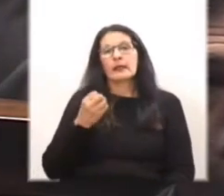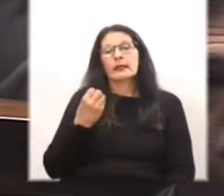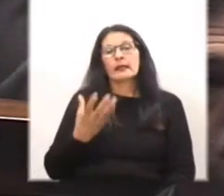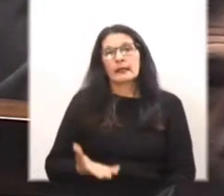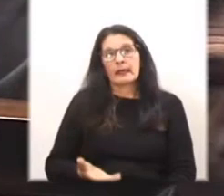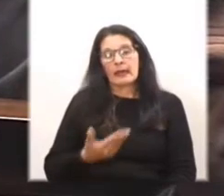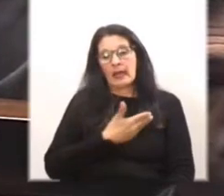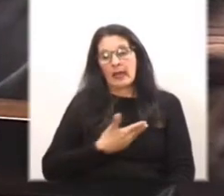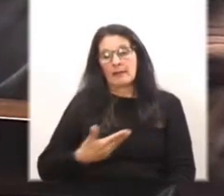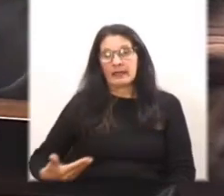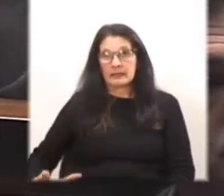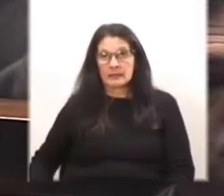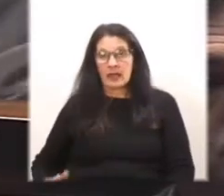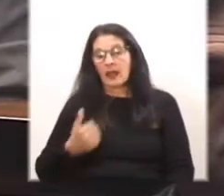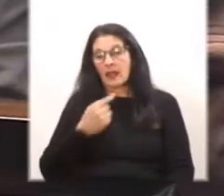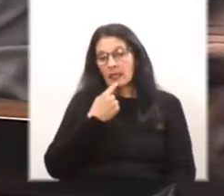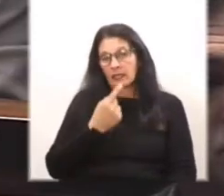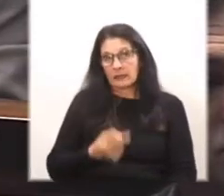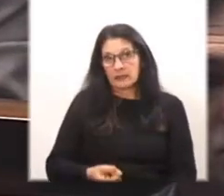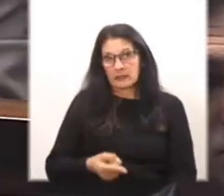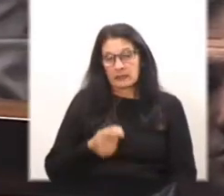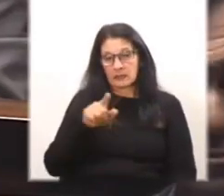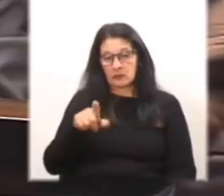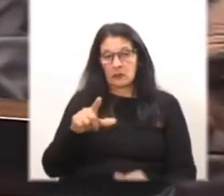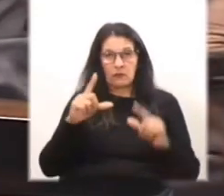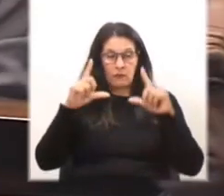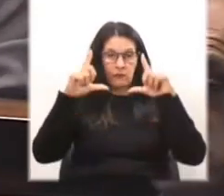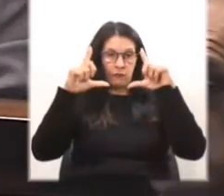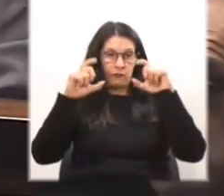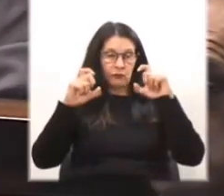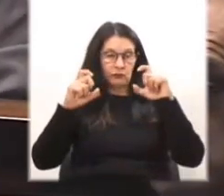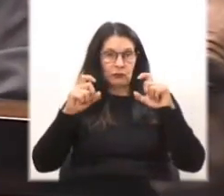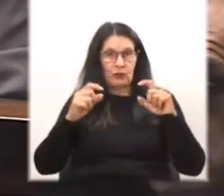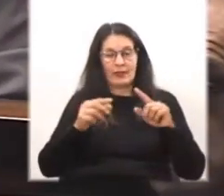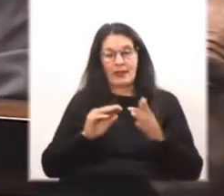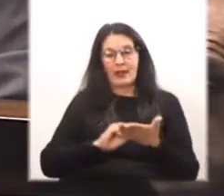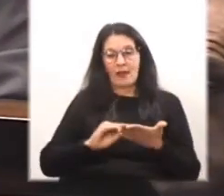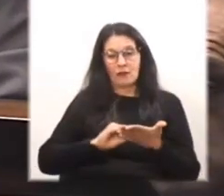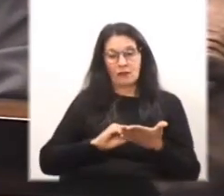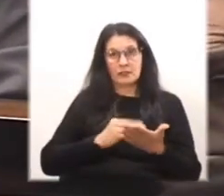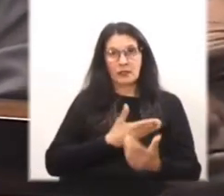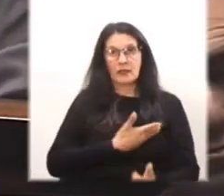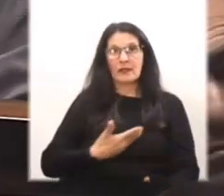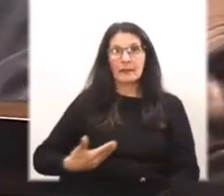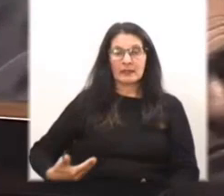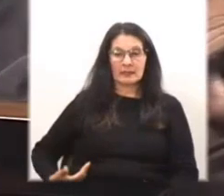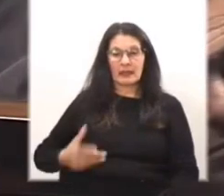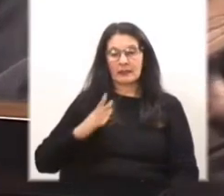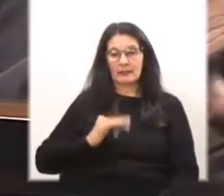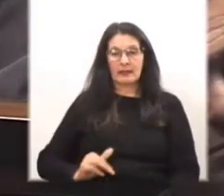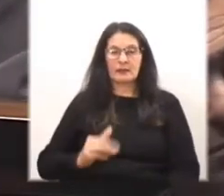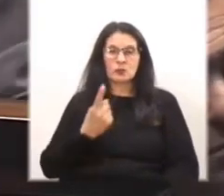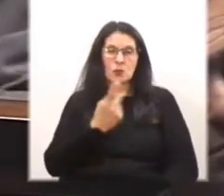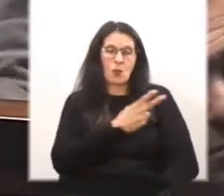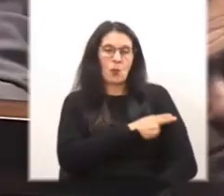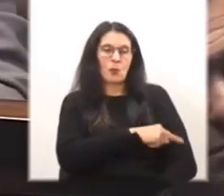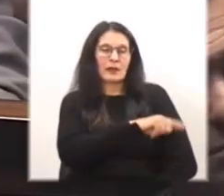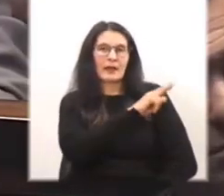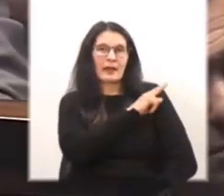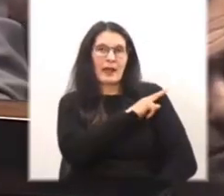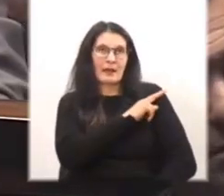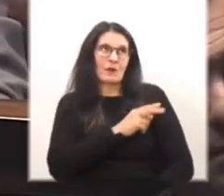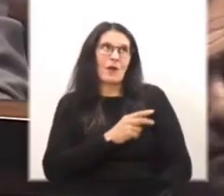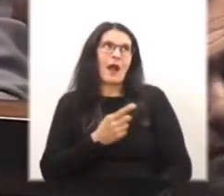presidencial marca que si te sacás una foto en el despacho del presidente y asumís un cargo de responsabilidad, estás bendecido